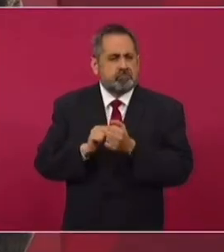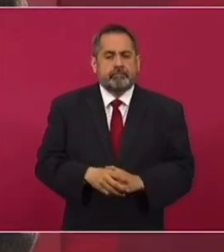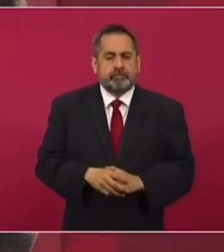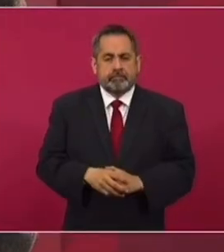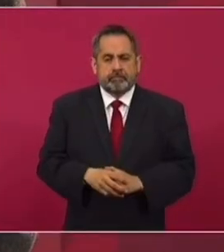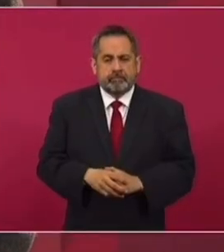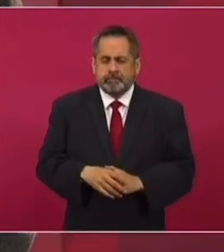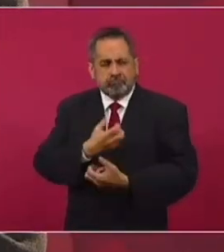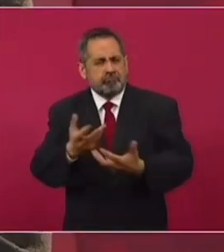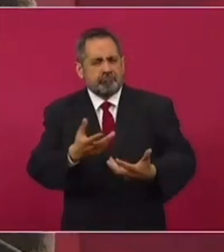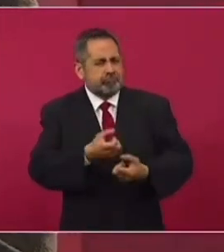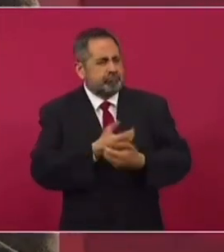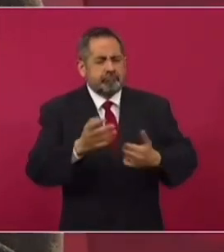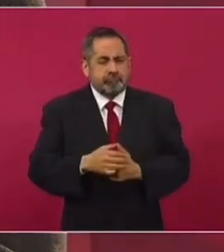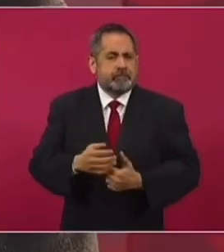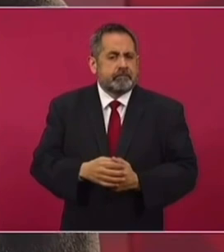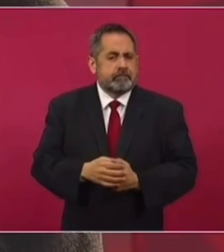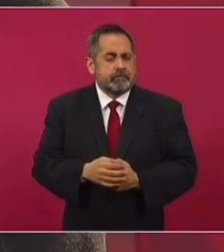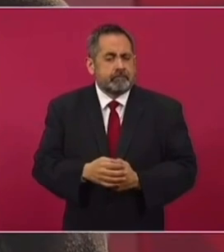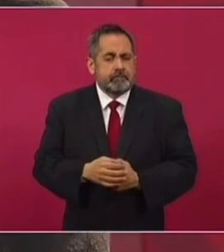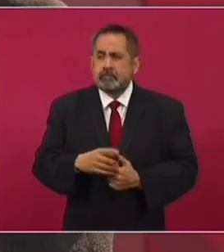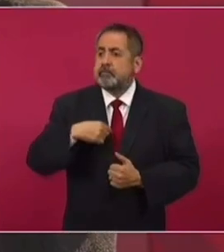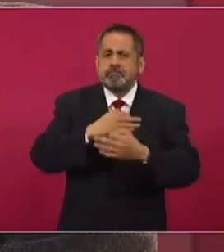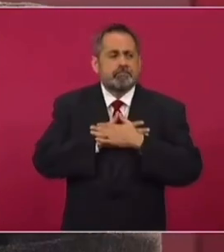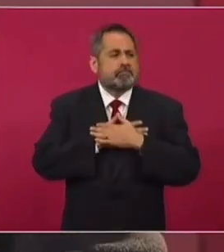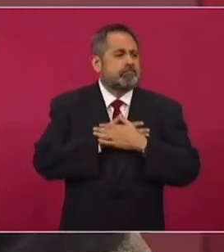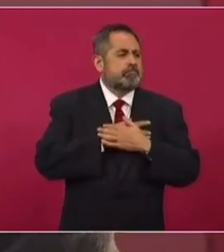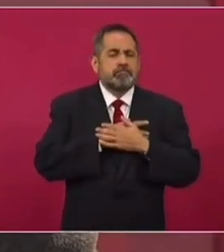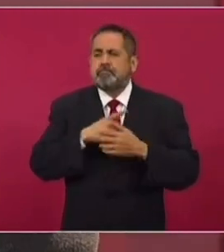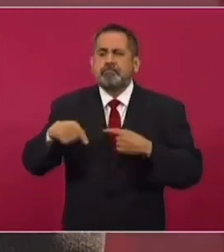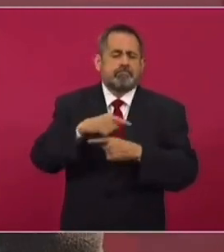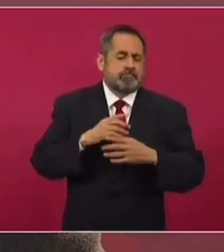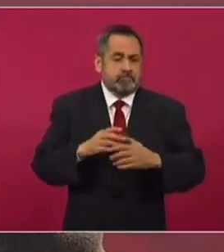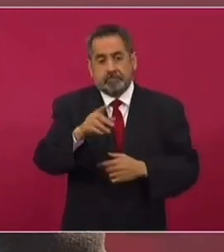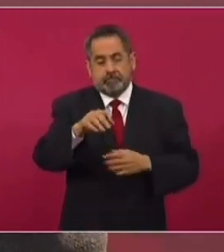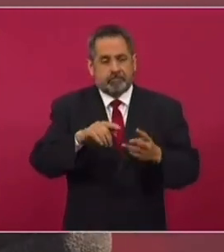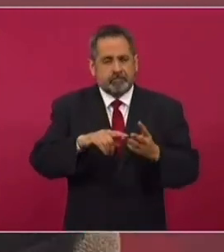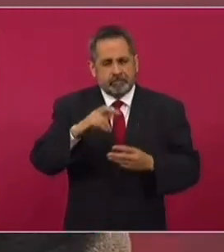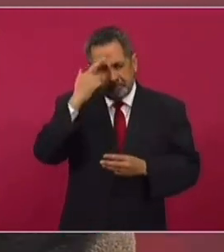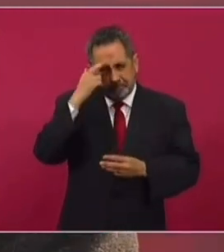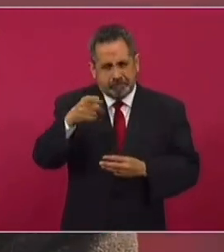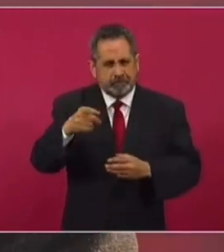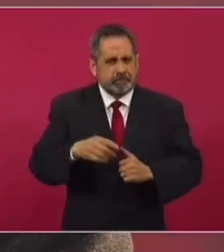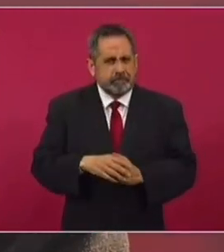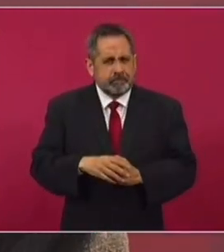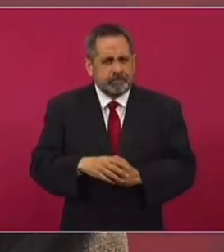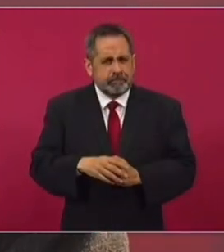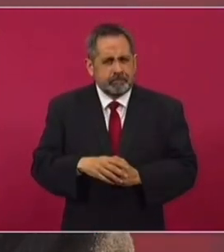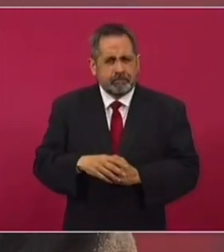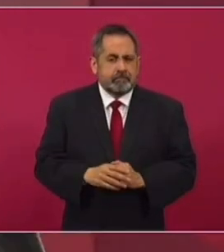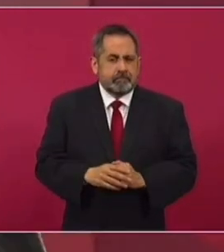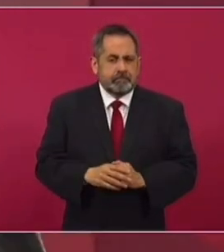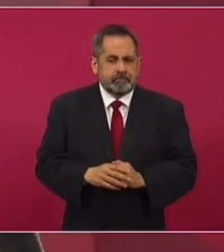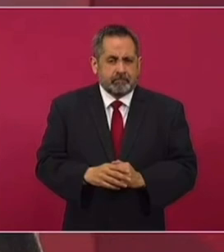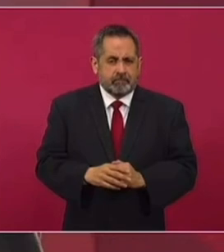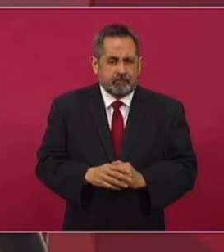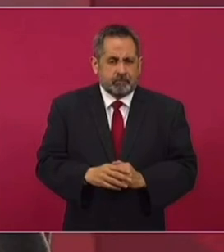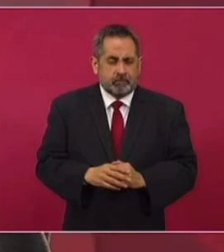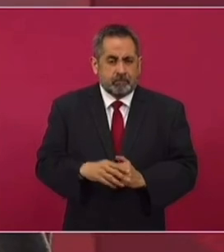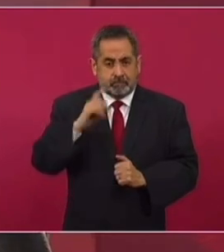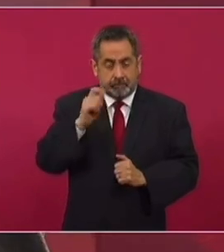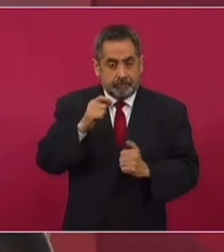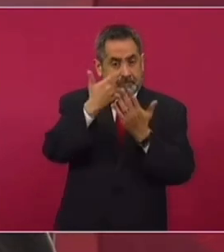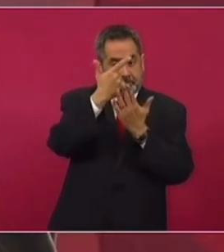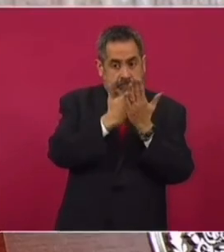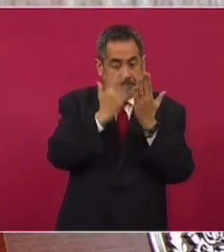fraternos, generosos, que practiquemos el amor al prójimo. Ahora, en el caso de Jesús, que todavía está para Reyes Magos, en la